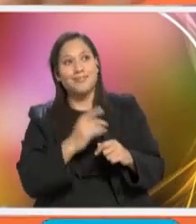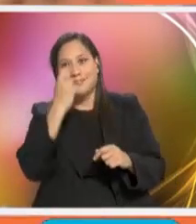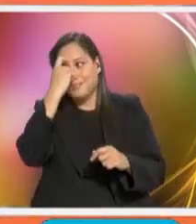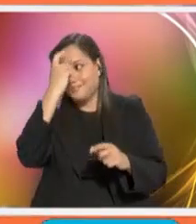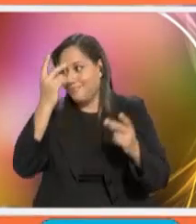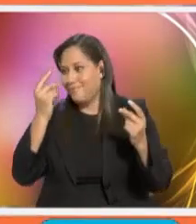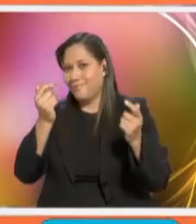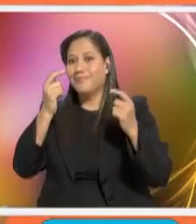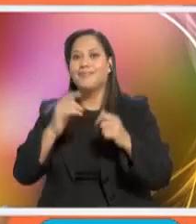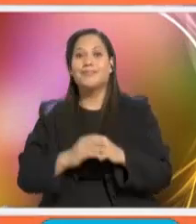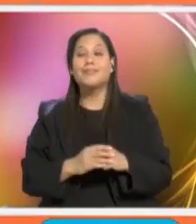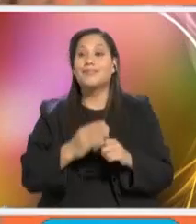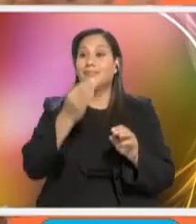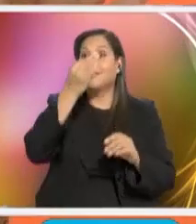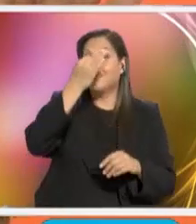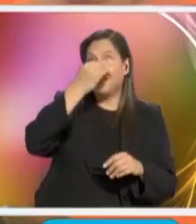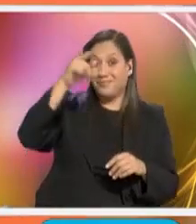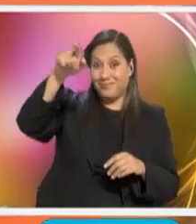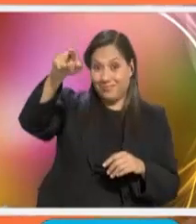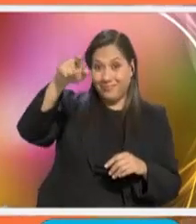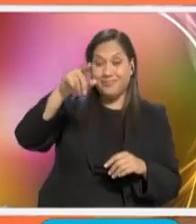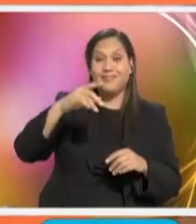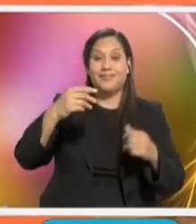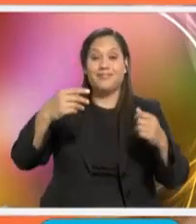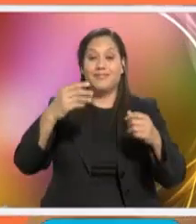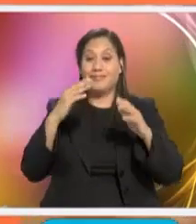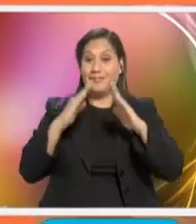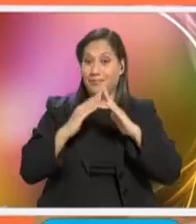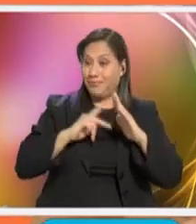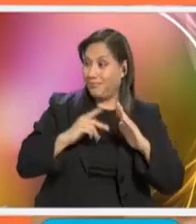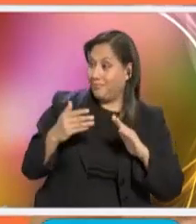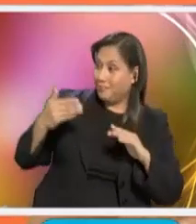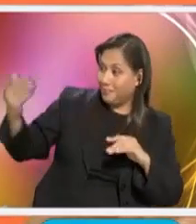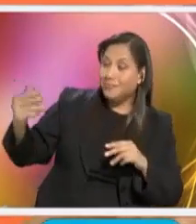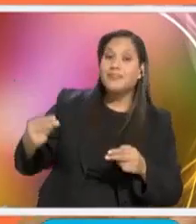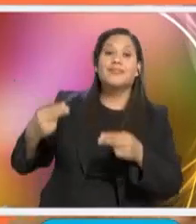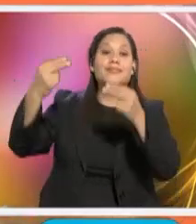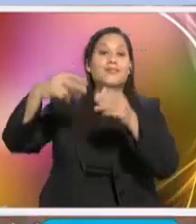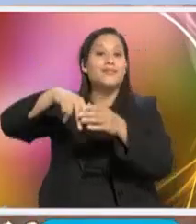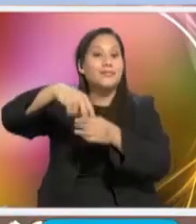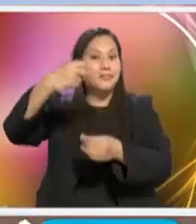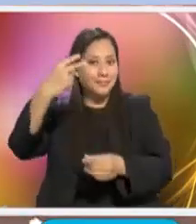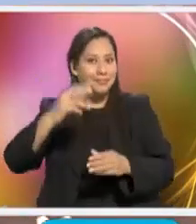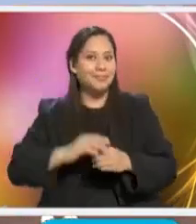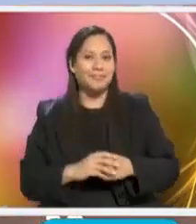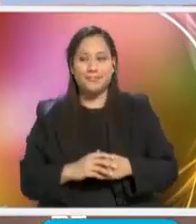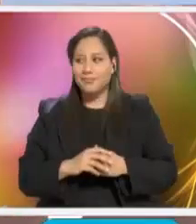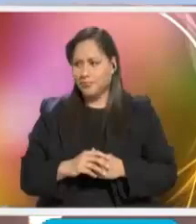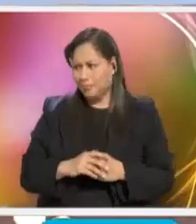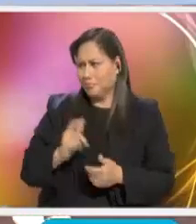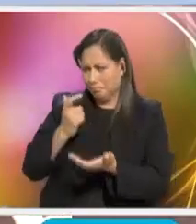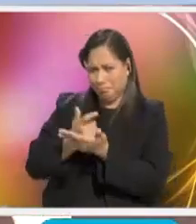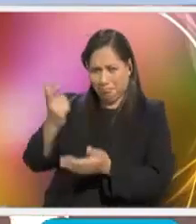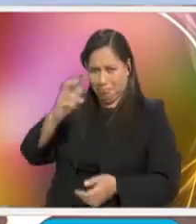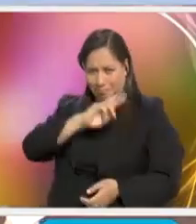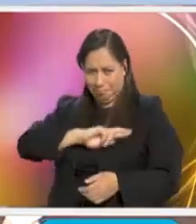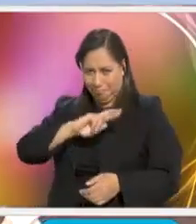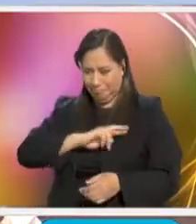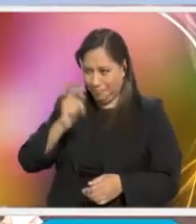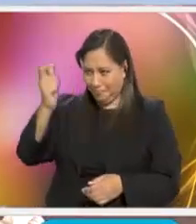y cerca, casualmente, junto a su casa había un pequeño local. Ese local lo rentó,